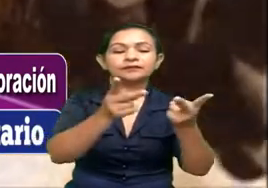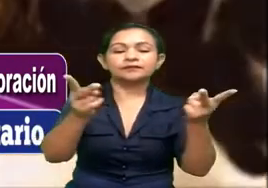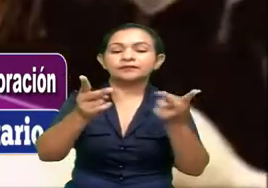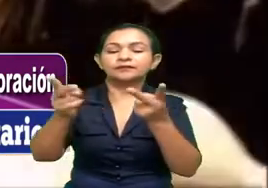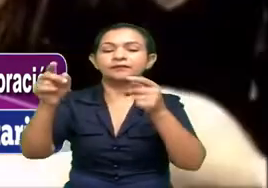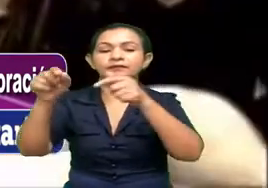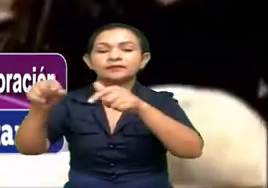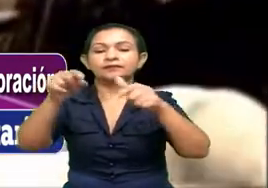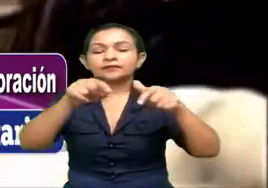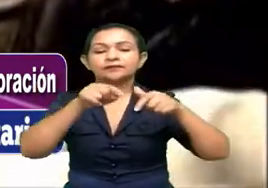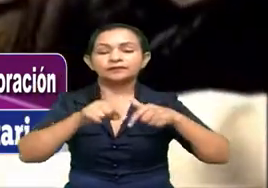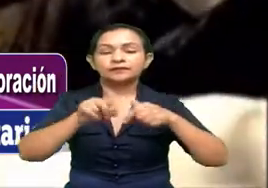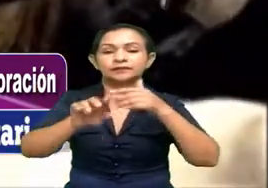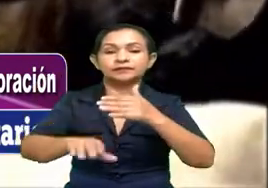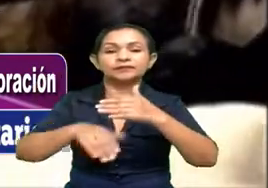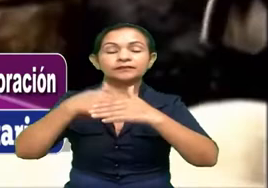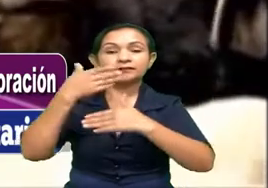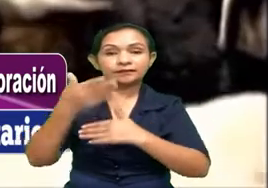posteriormente hizo